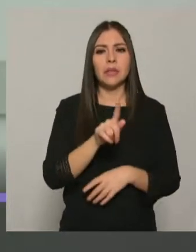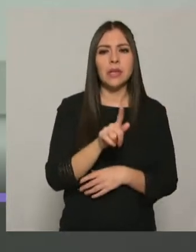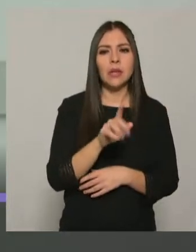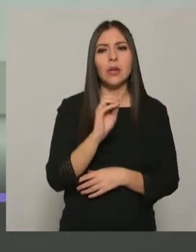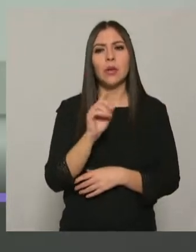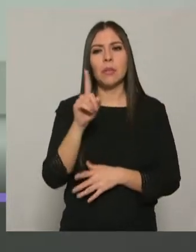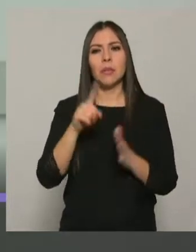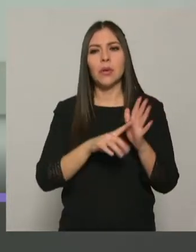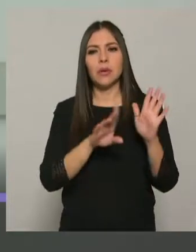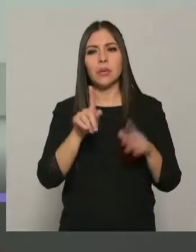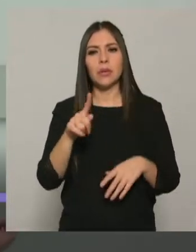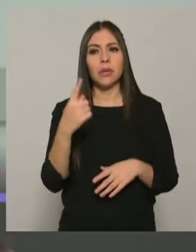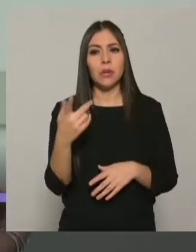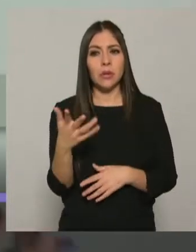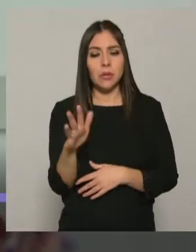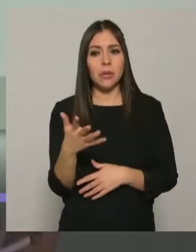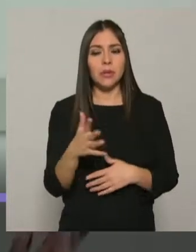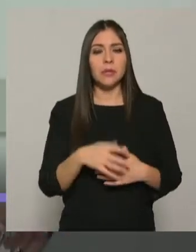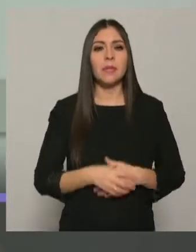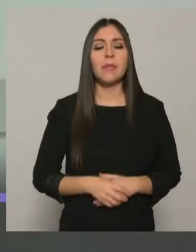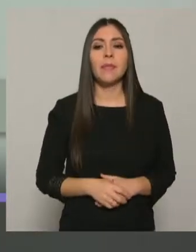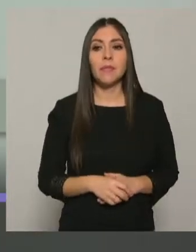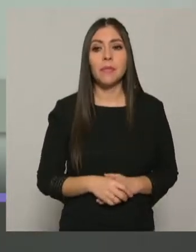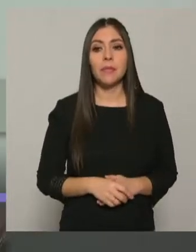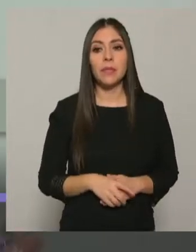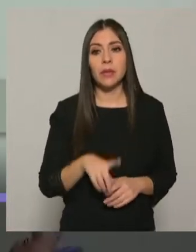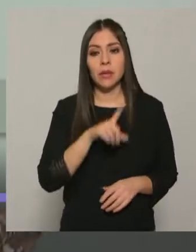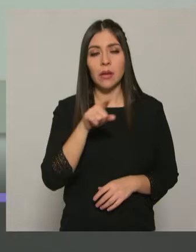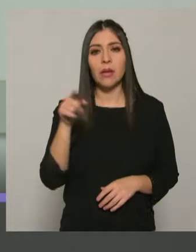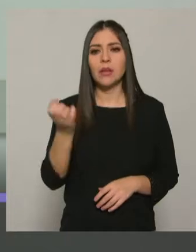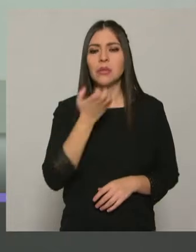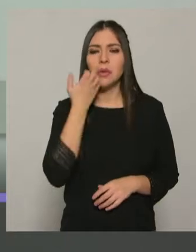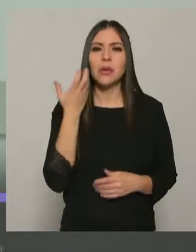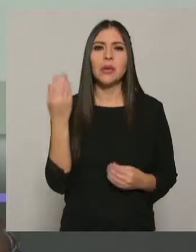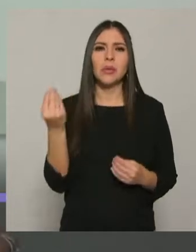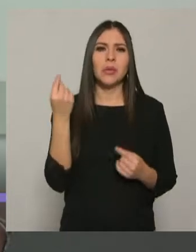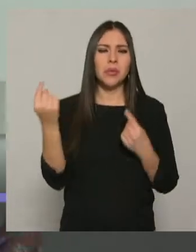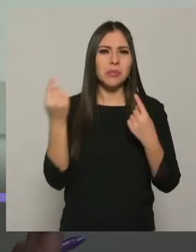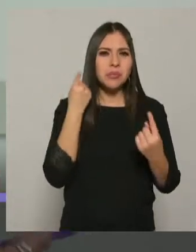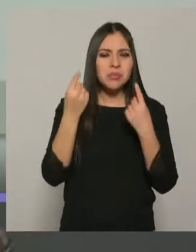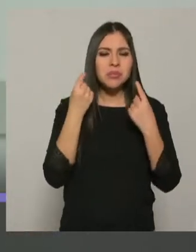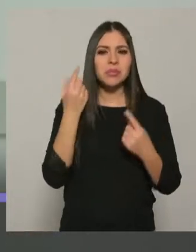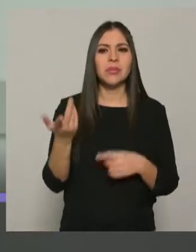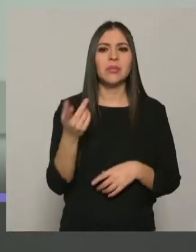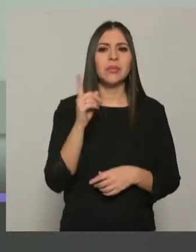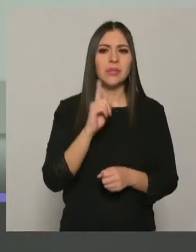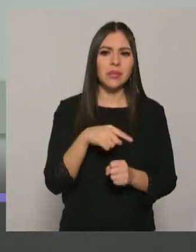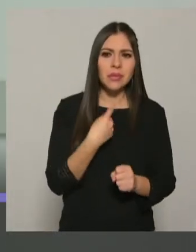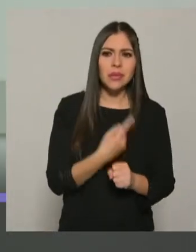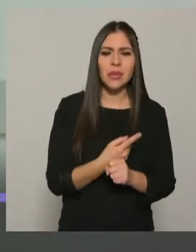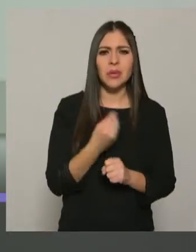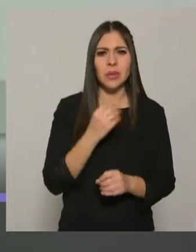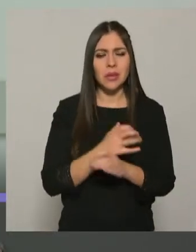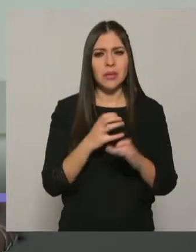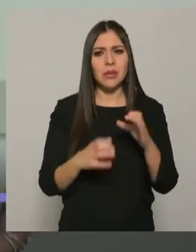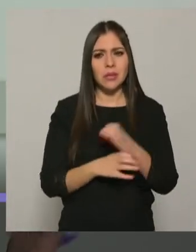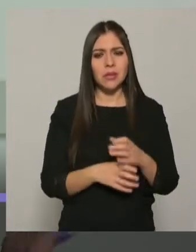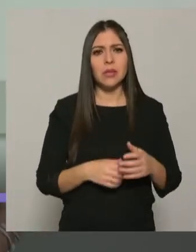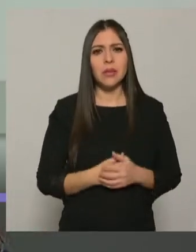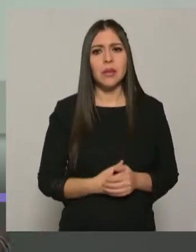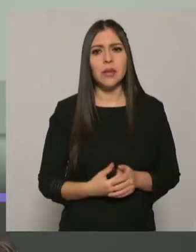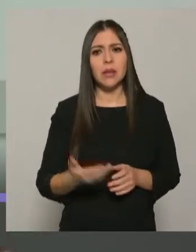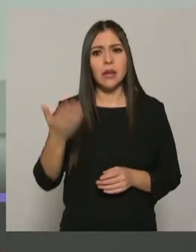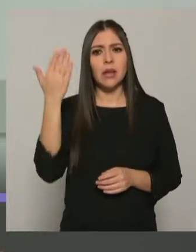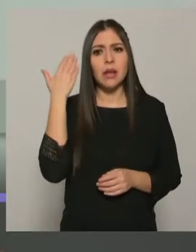o menos. Y sí, efectivamente, ahí en la escuela enfrenté bullying, enfrenté incluso violencia sexual y todo eso. En aquella época la